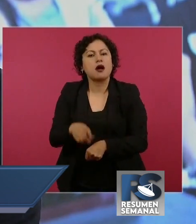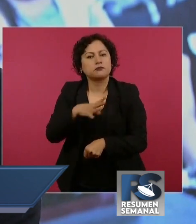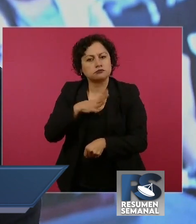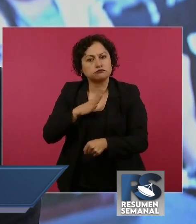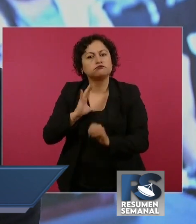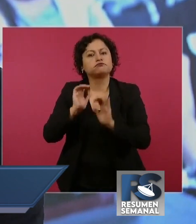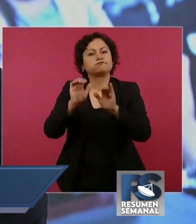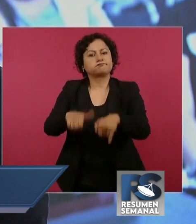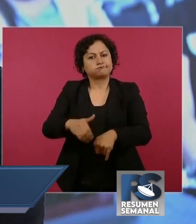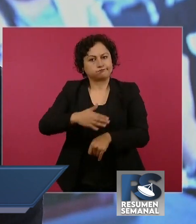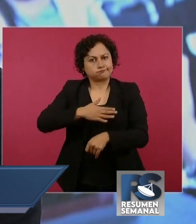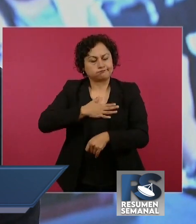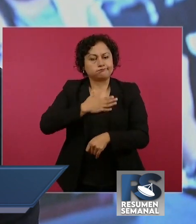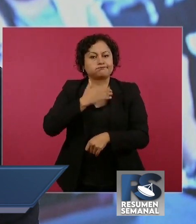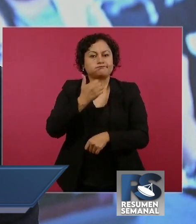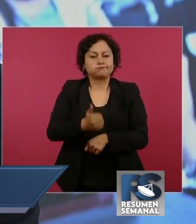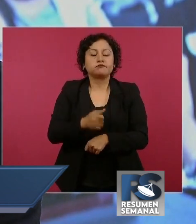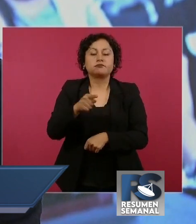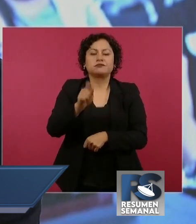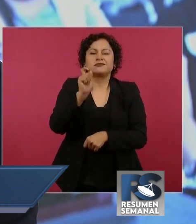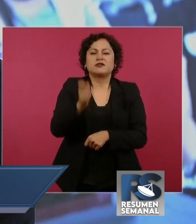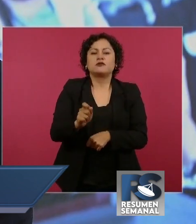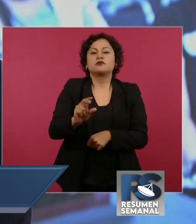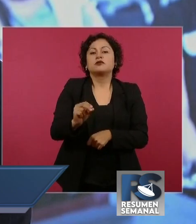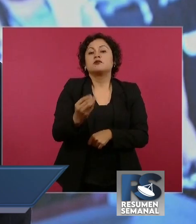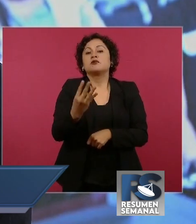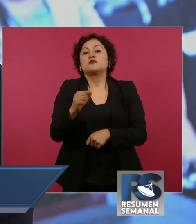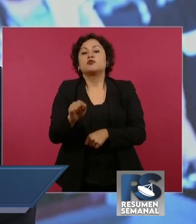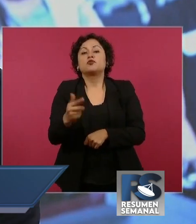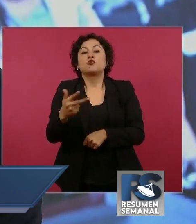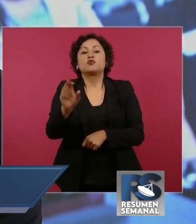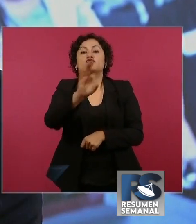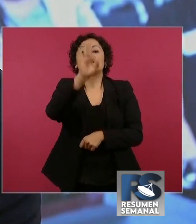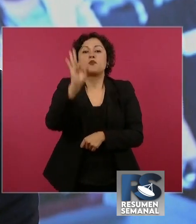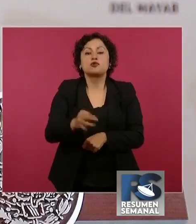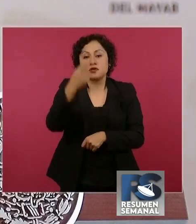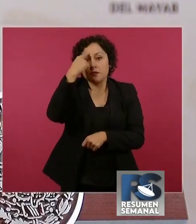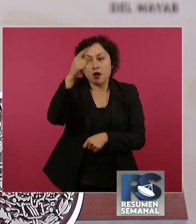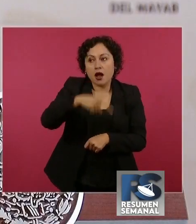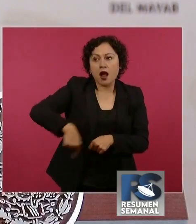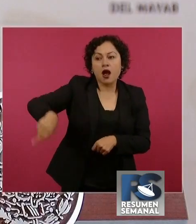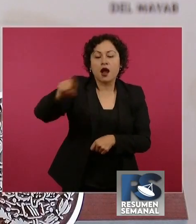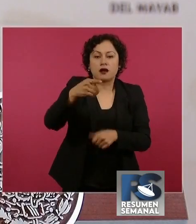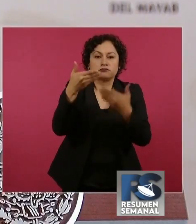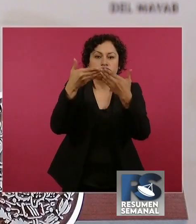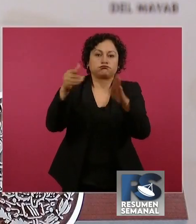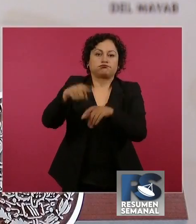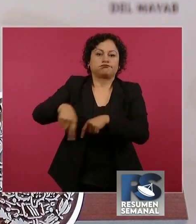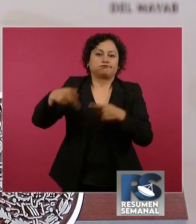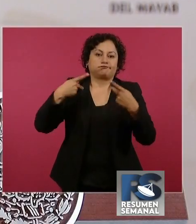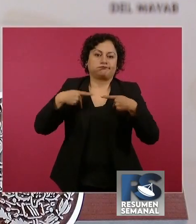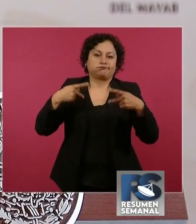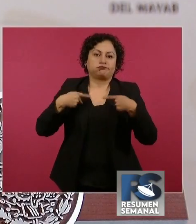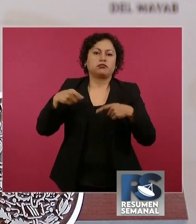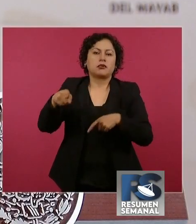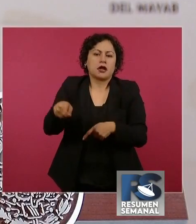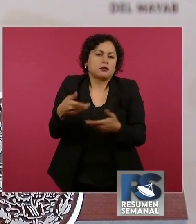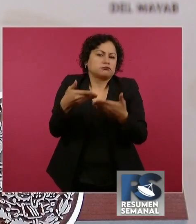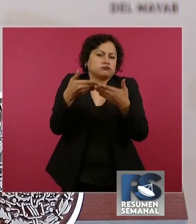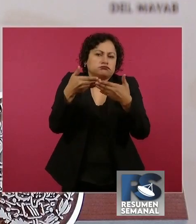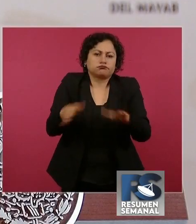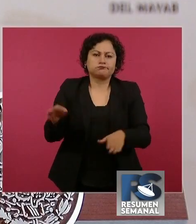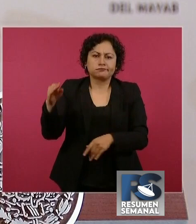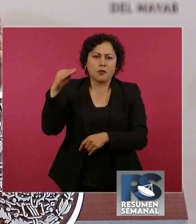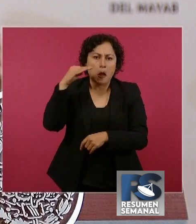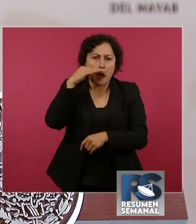el 84.8 por de quienes no tienen seguridad social el programa Ims bienestar nació el 31 de agosto